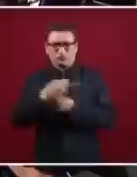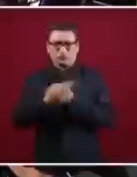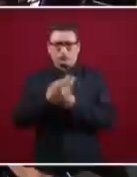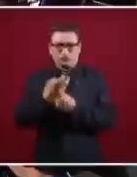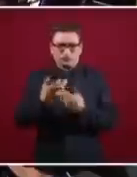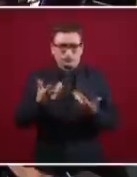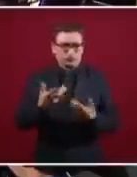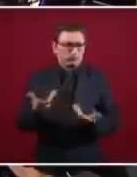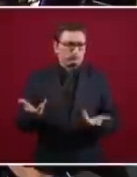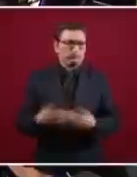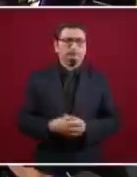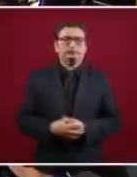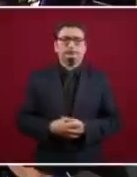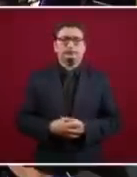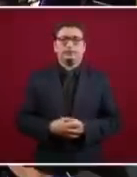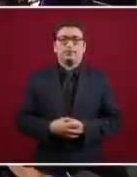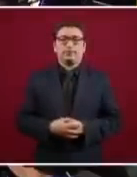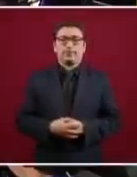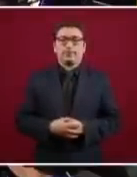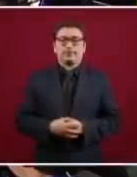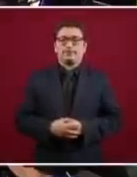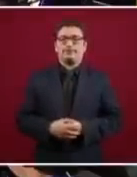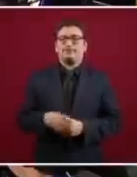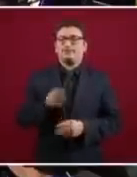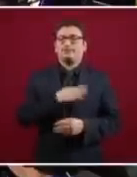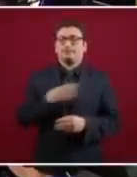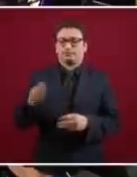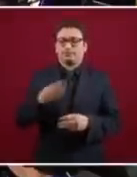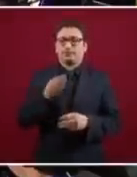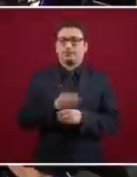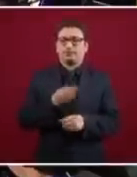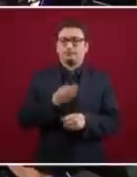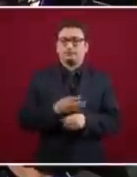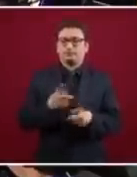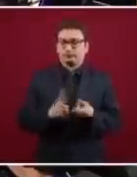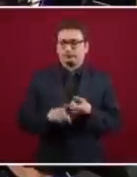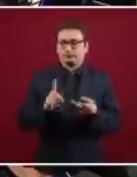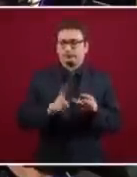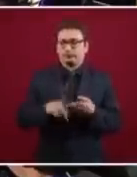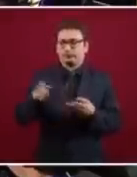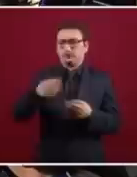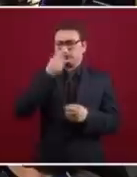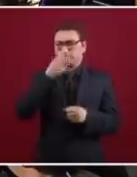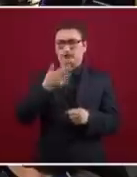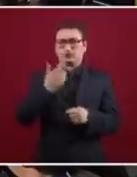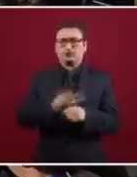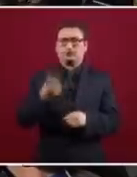bueno le vamos a dar la palabra a los dos secretarios